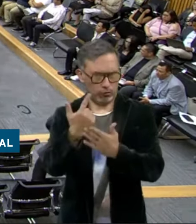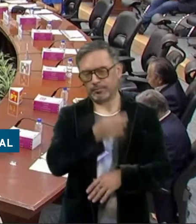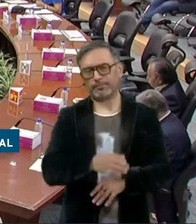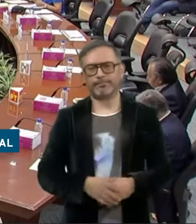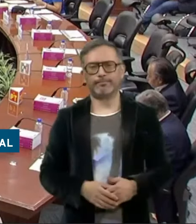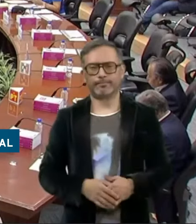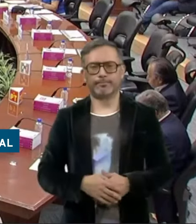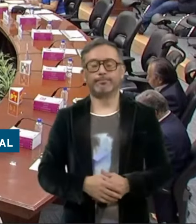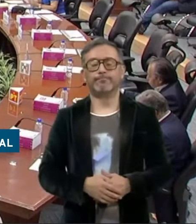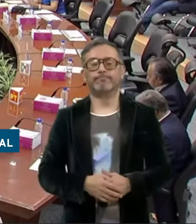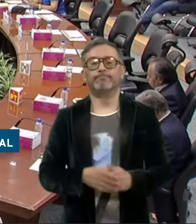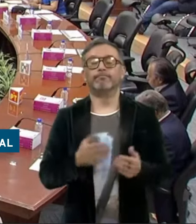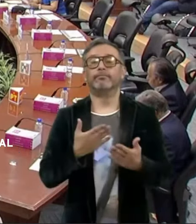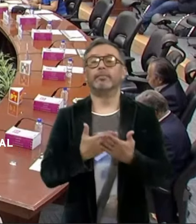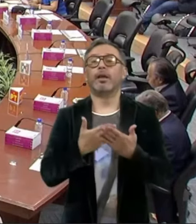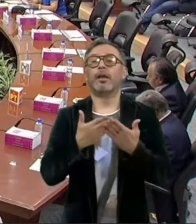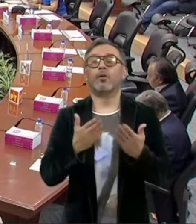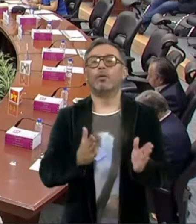educación